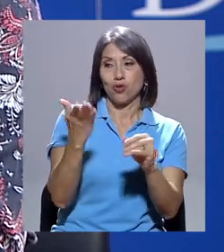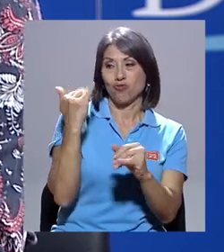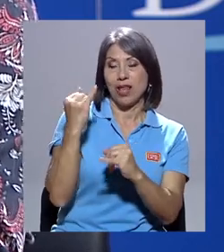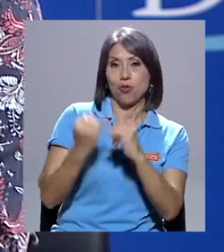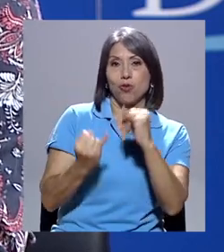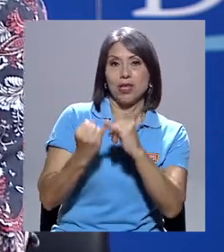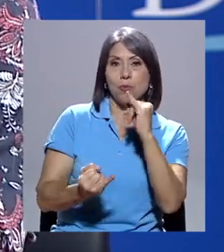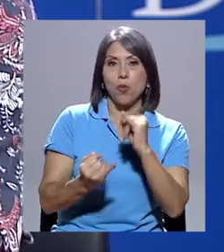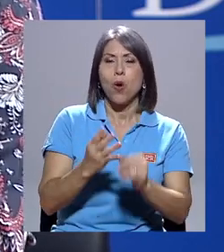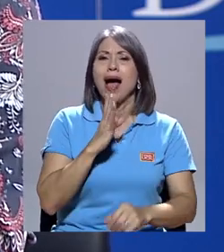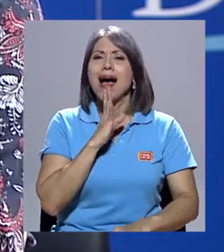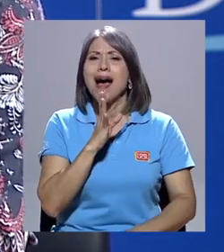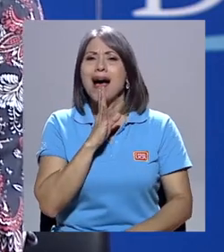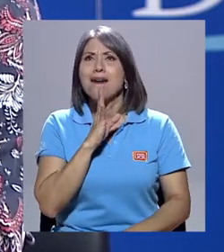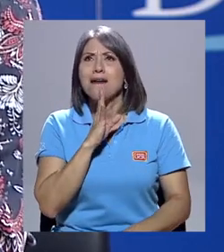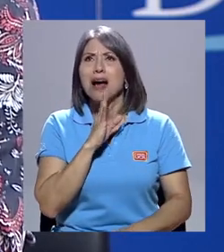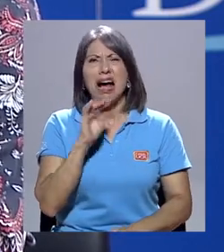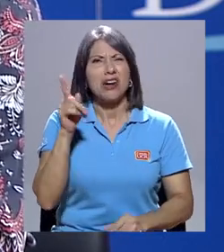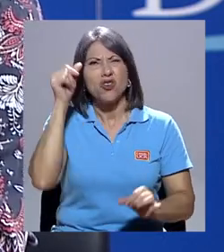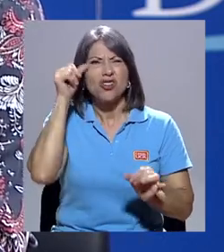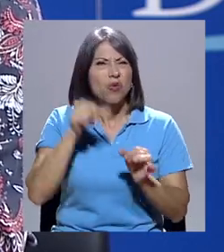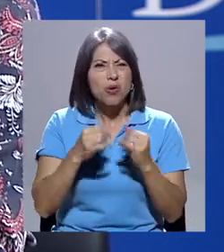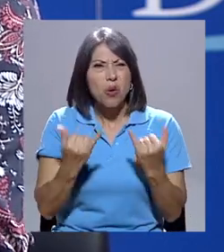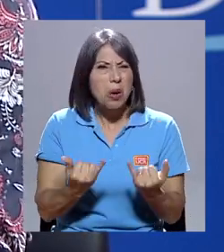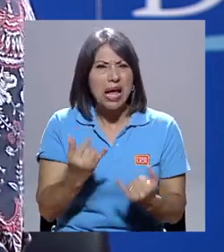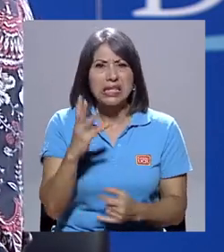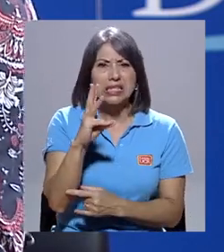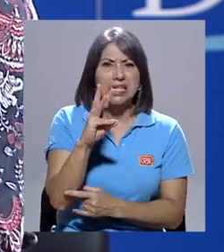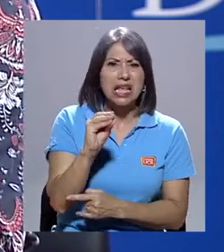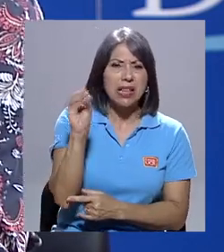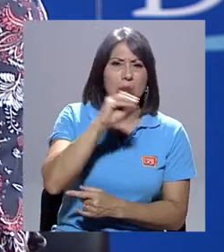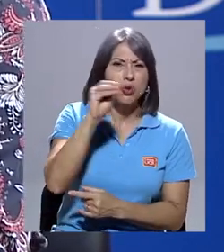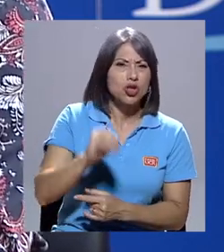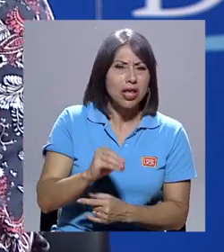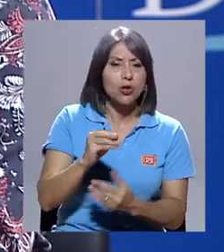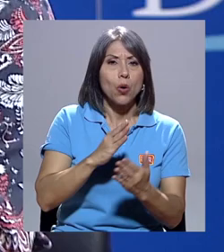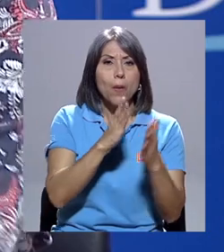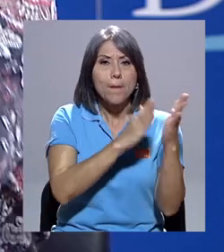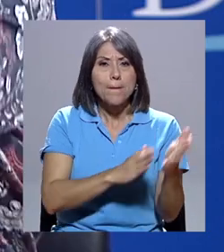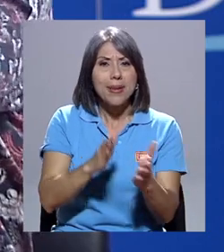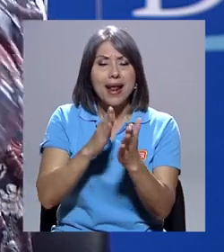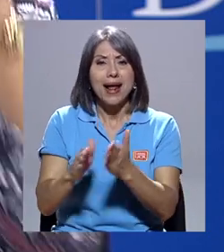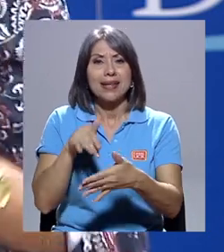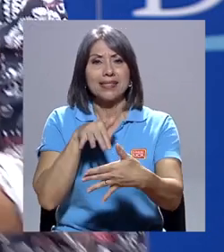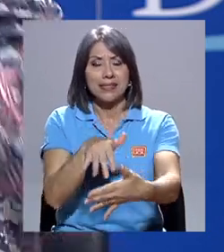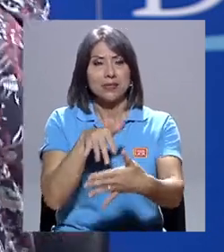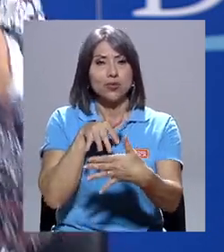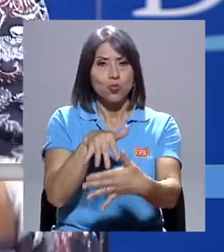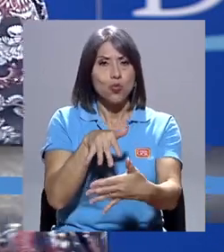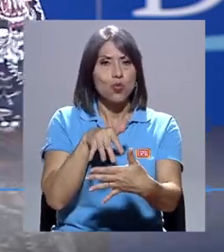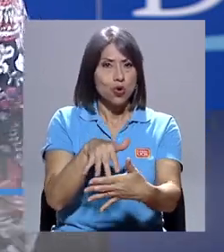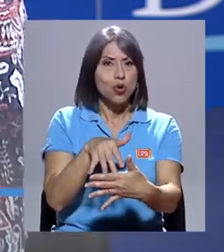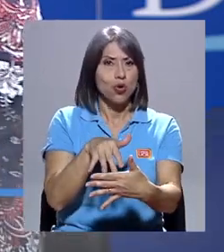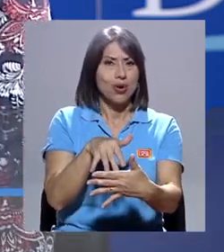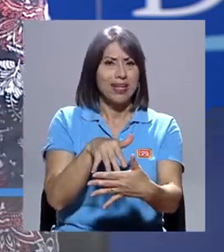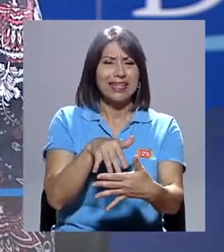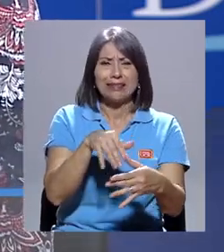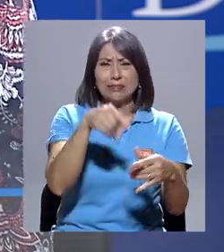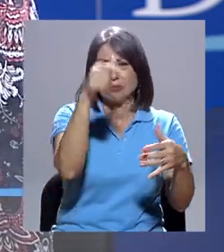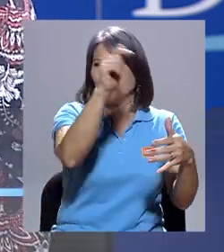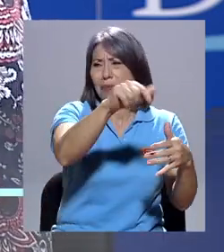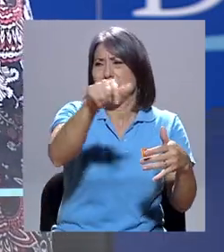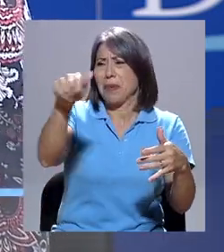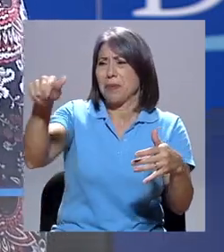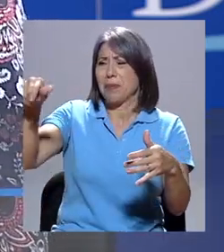de que no recuerdo exactamente en este momento si es un 60 por ciento de los planes de estudio de la de la cantidad de universidades que dan